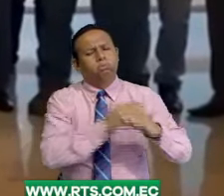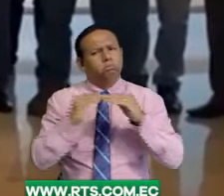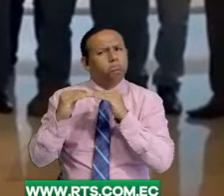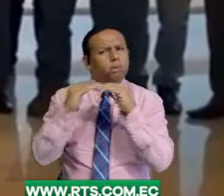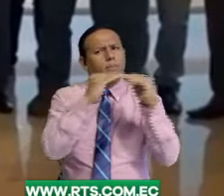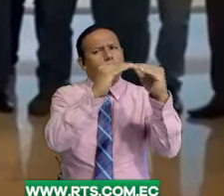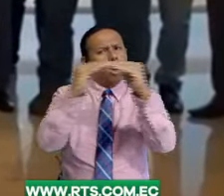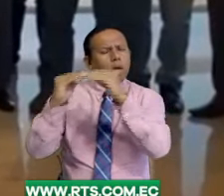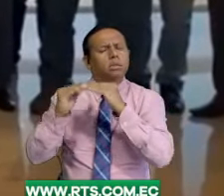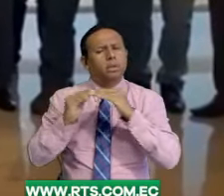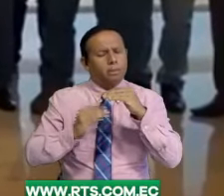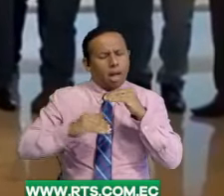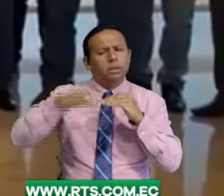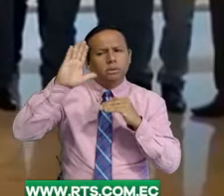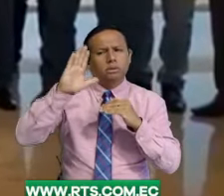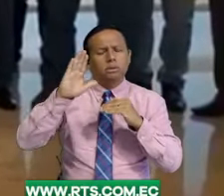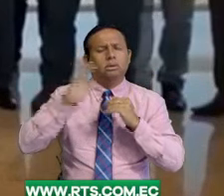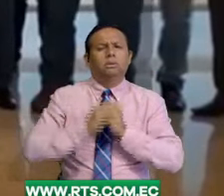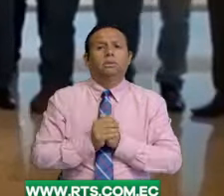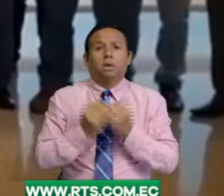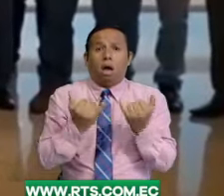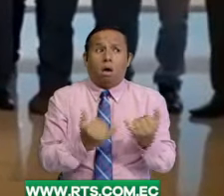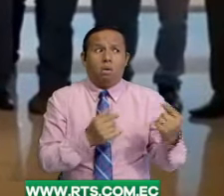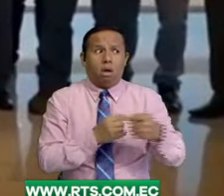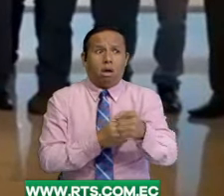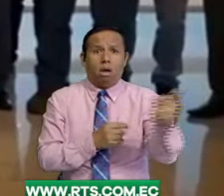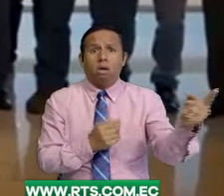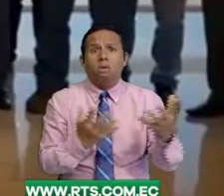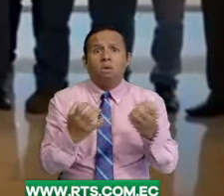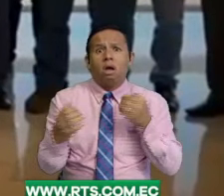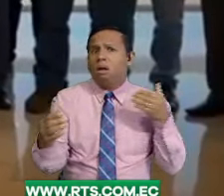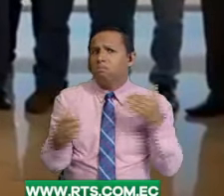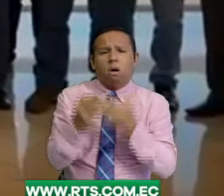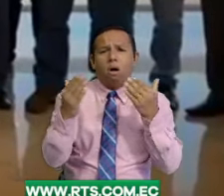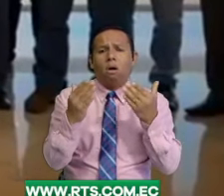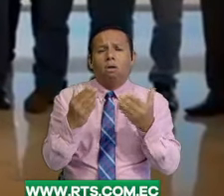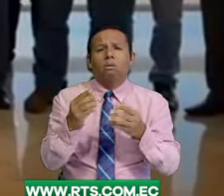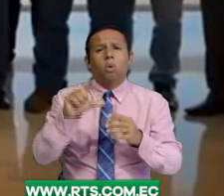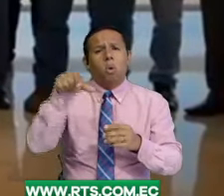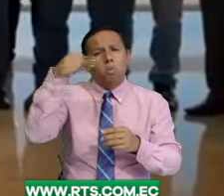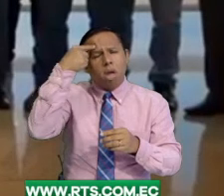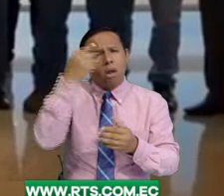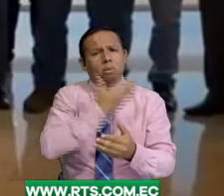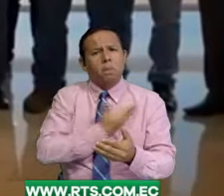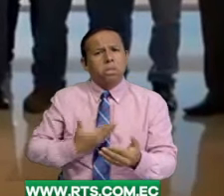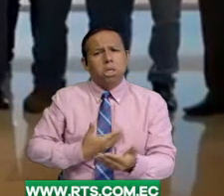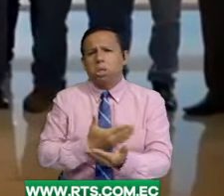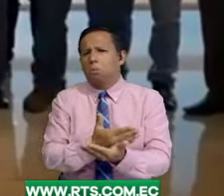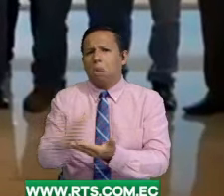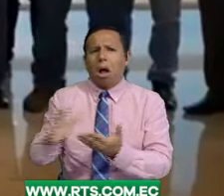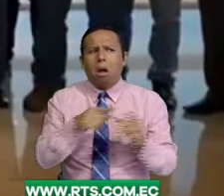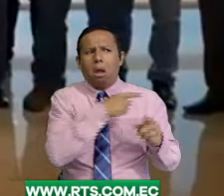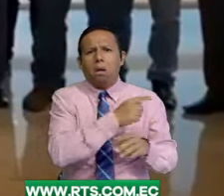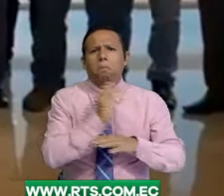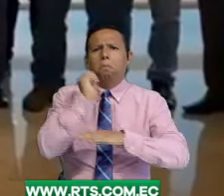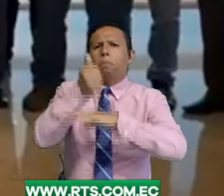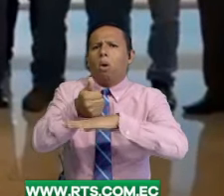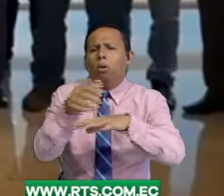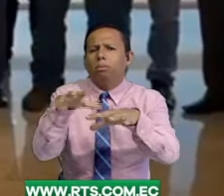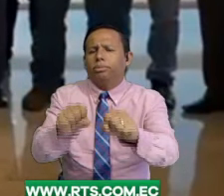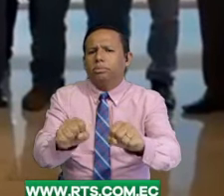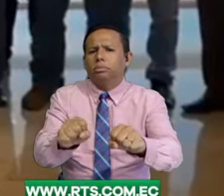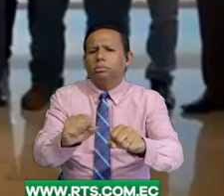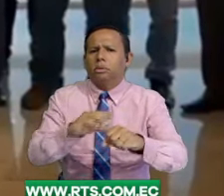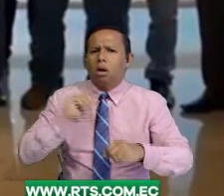un intento de golpe de Estado. El pueblo boliviano hoy es convocado. Necesitamos que el pueblo boliviano